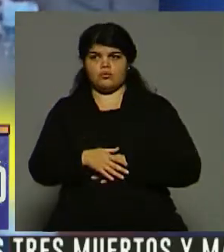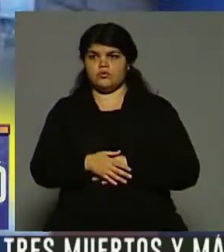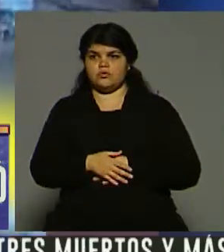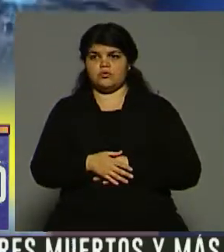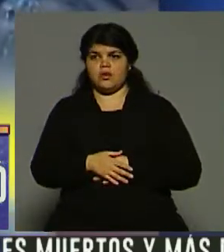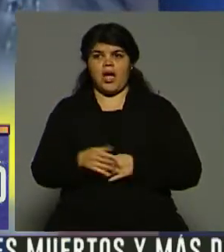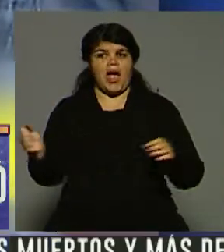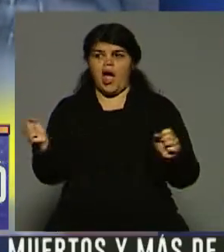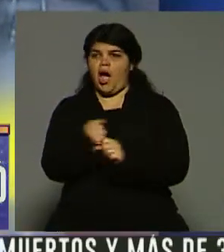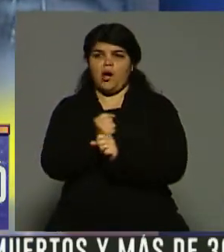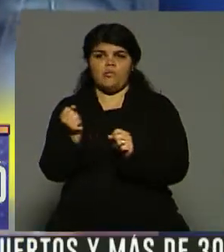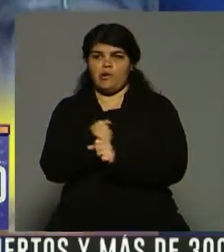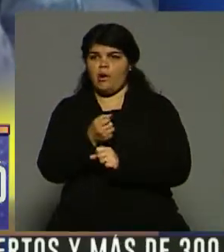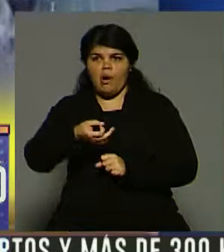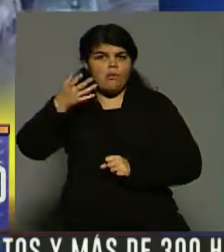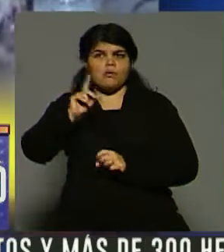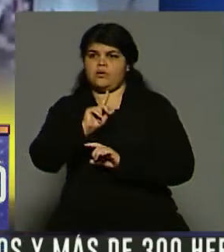homologar